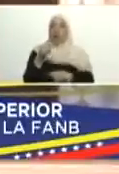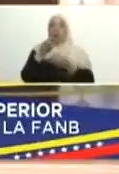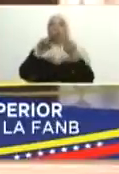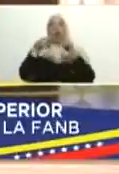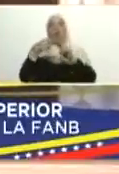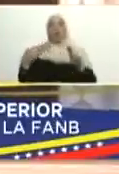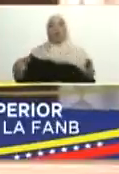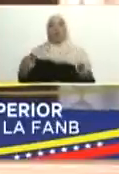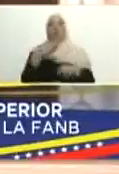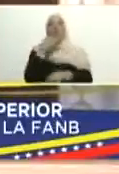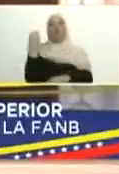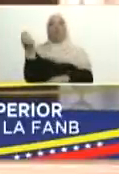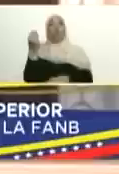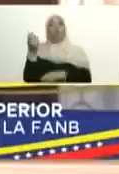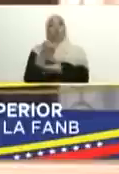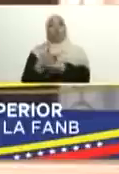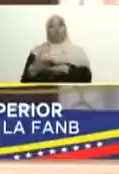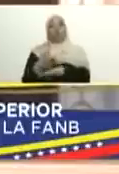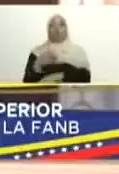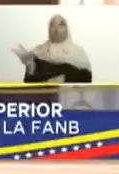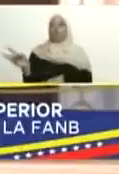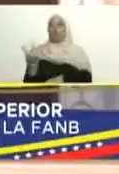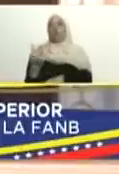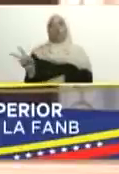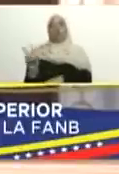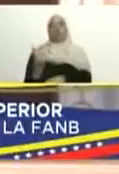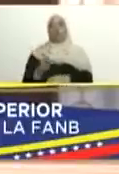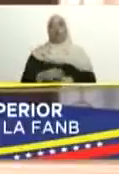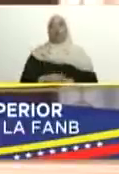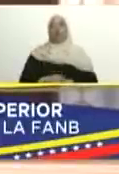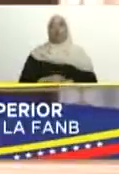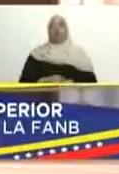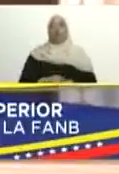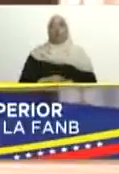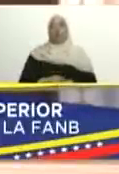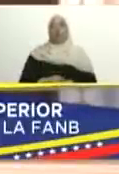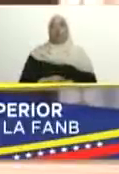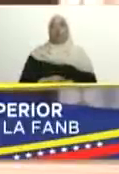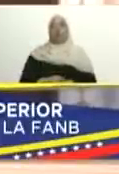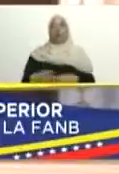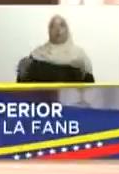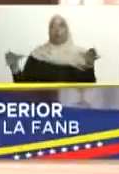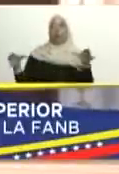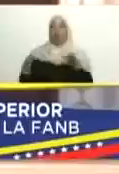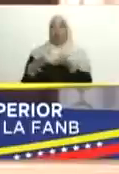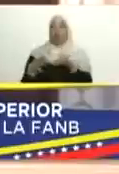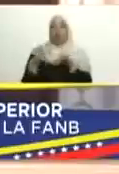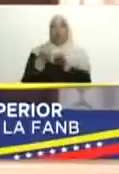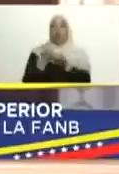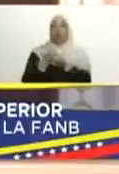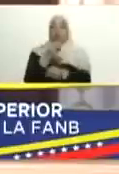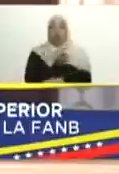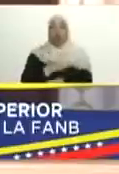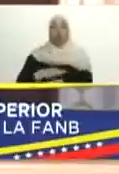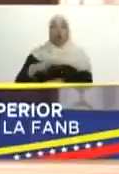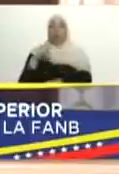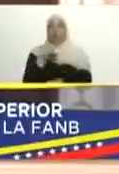paz y la gobernabilidad del país. Y como le hemos dicho en la reunión, en la visión que